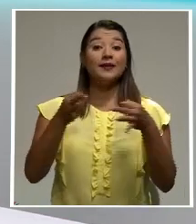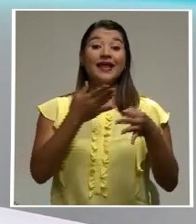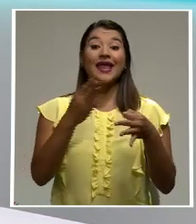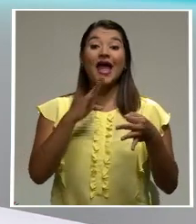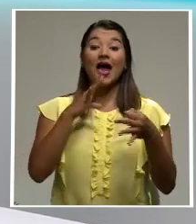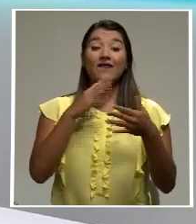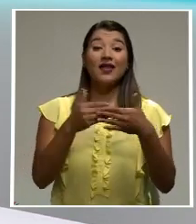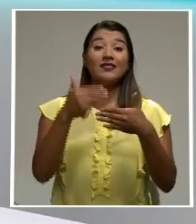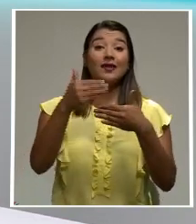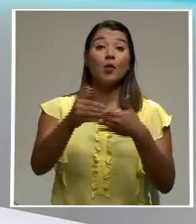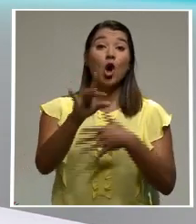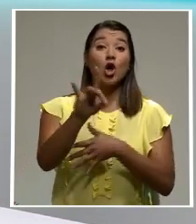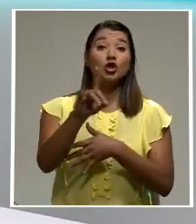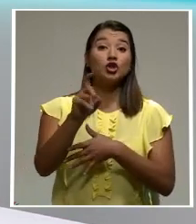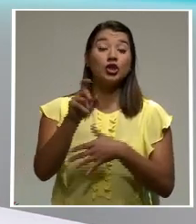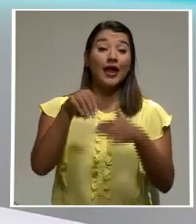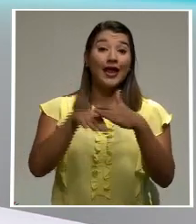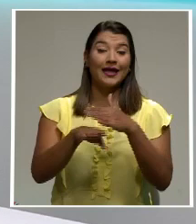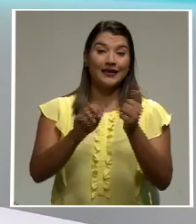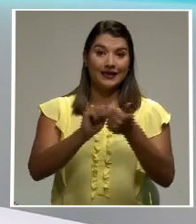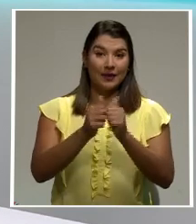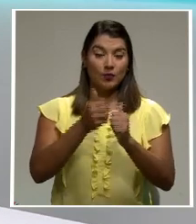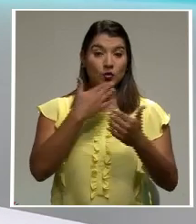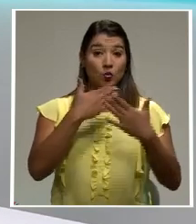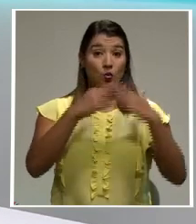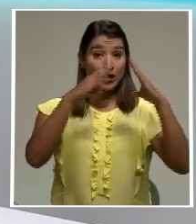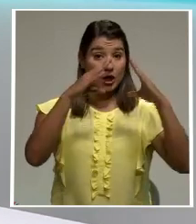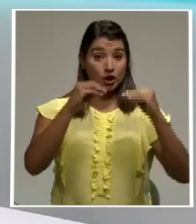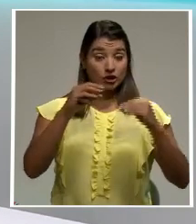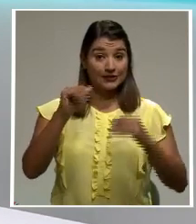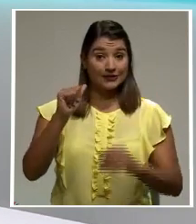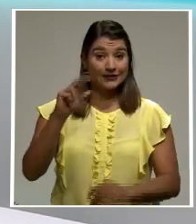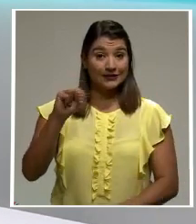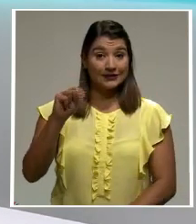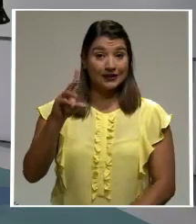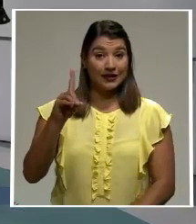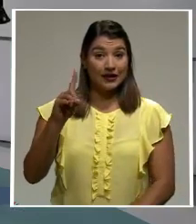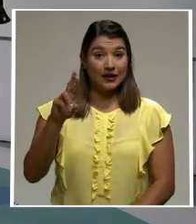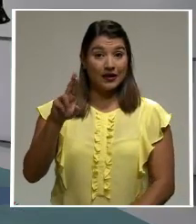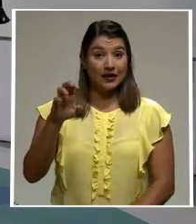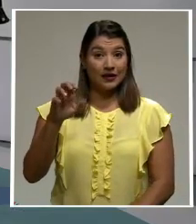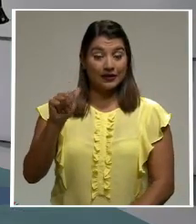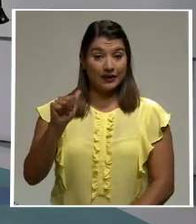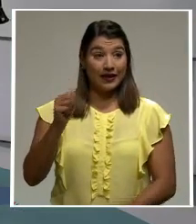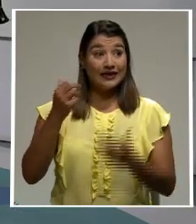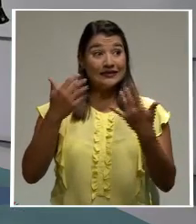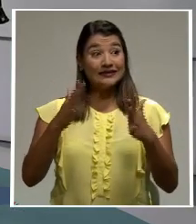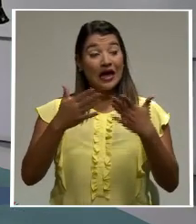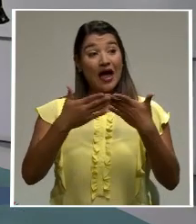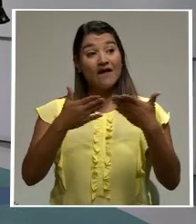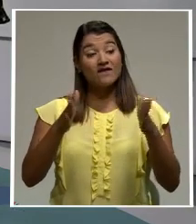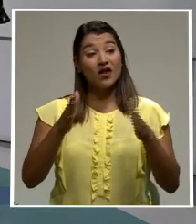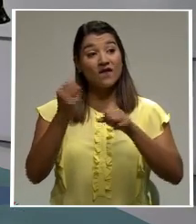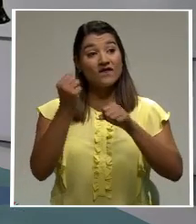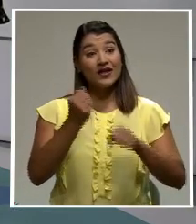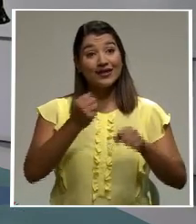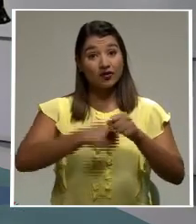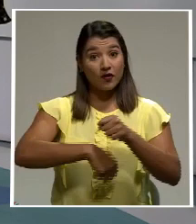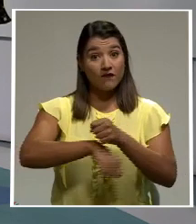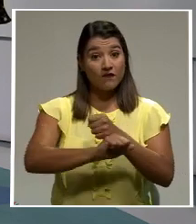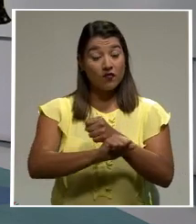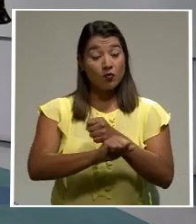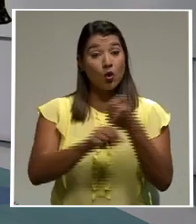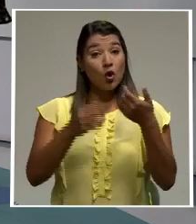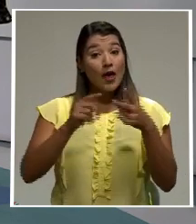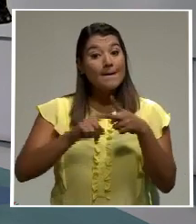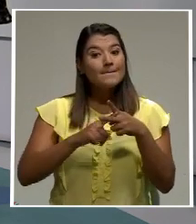8:30 en Deportivas del 13. Buenas noches, Andrea. Se abrió la FedeFut, abrió un portillo